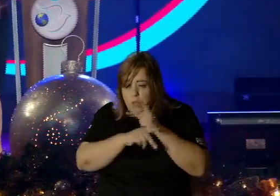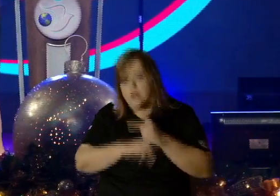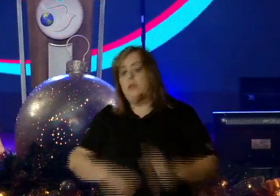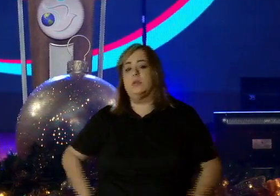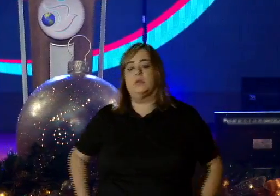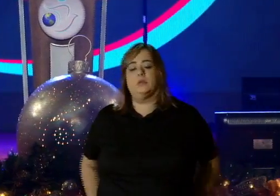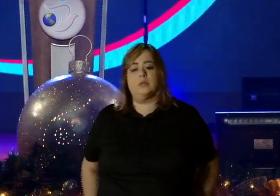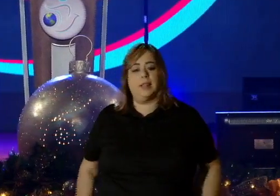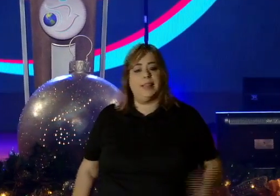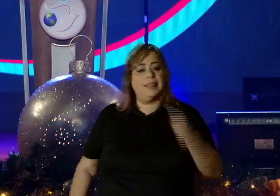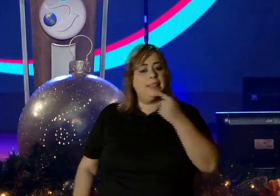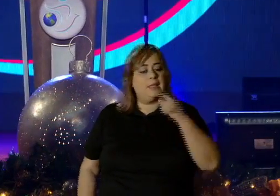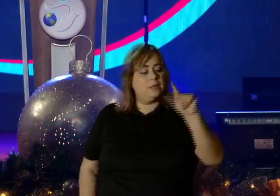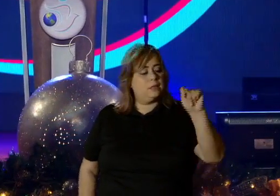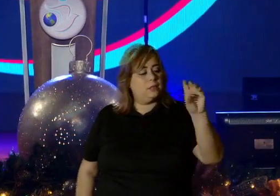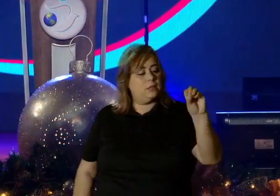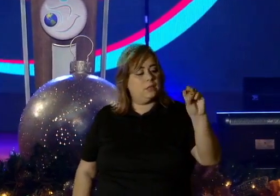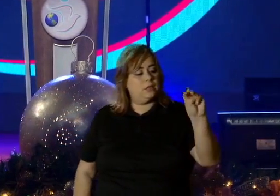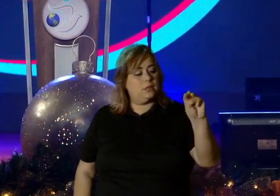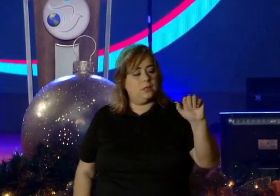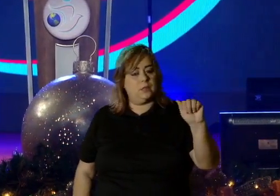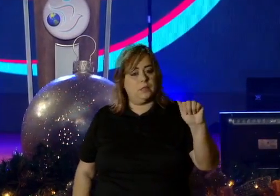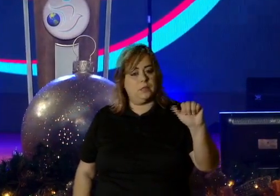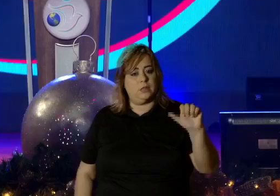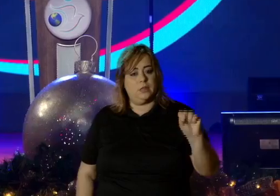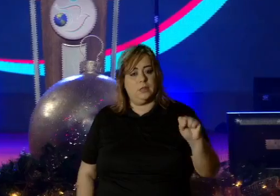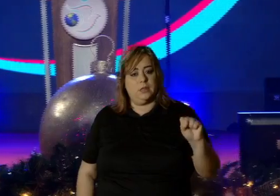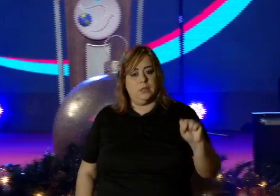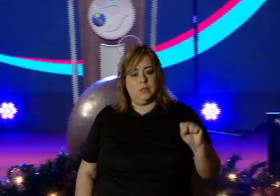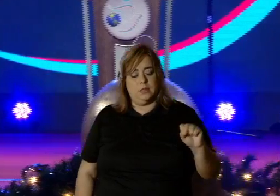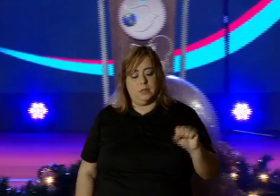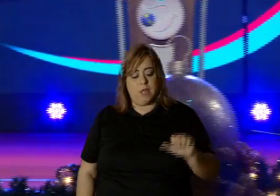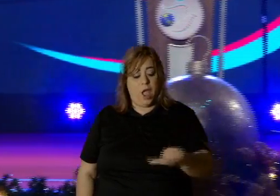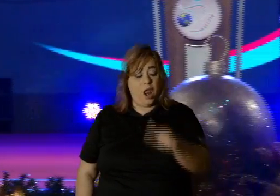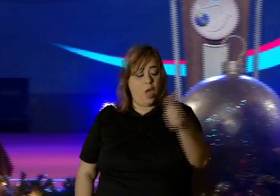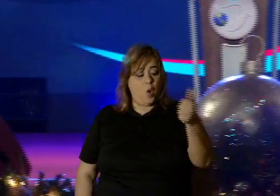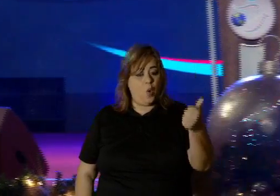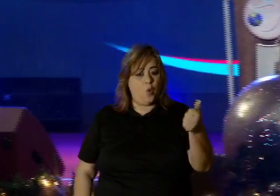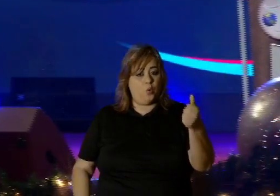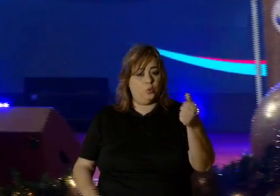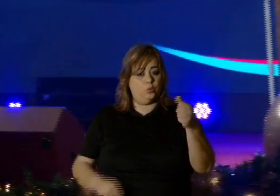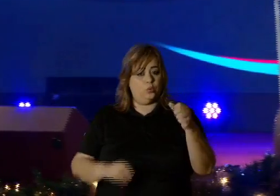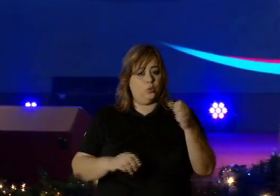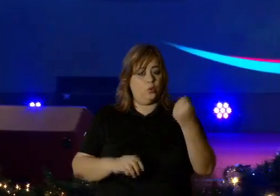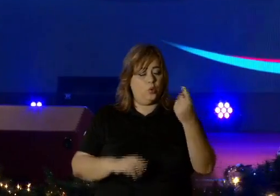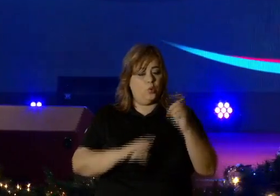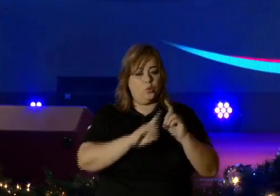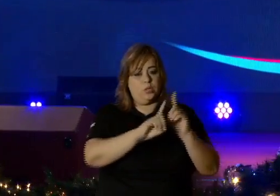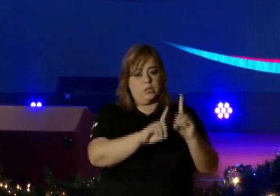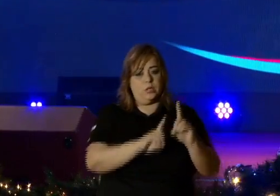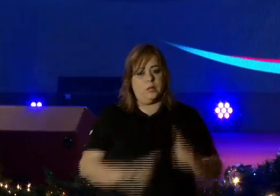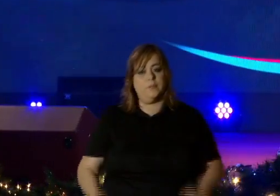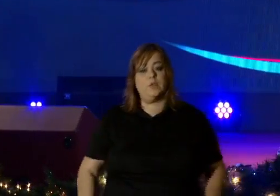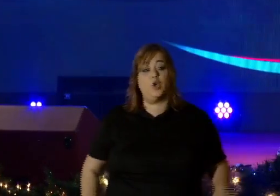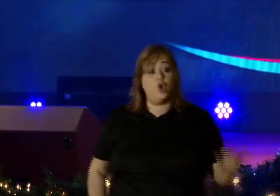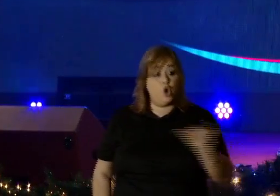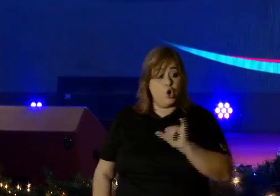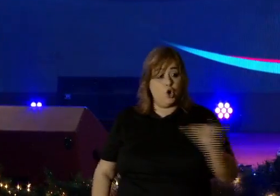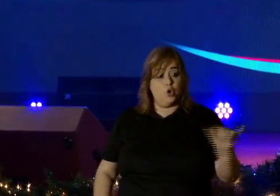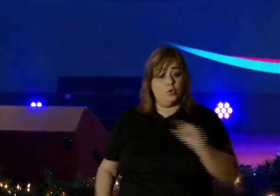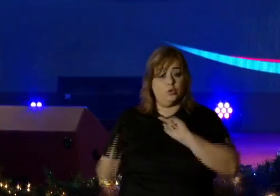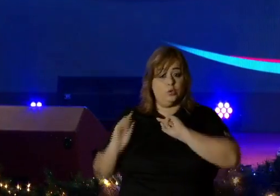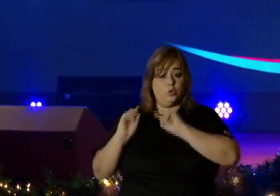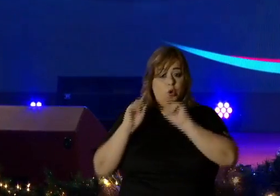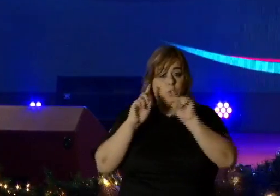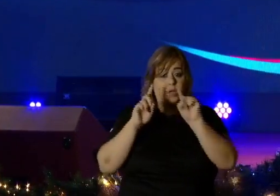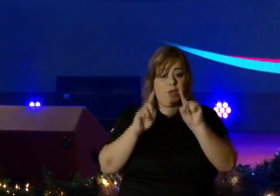Digo entonces Tomás, llamado el Dídimo, a su condiscípulo, todavía no era grande, ya tenía condiscípulo. Vamos también nosotros para que muramos con